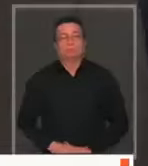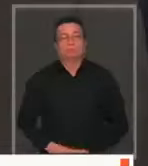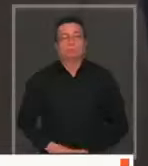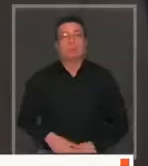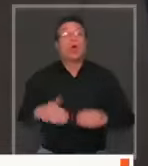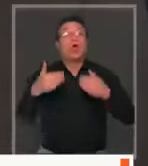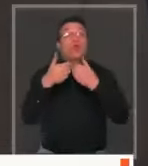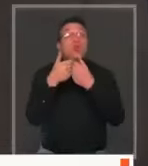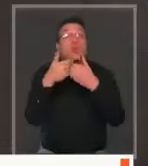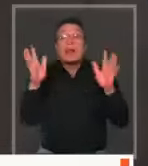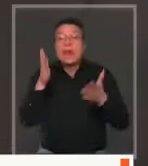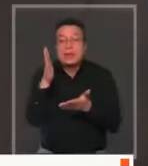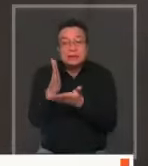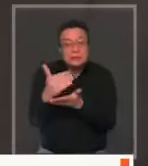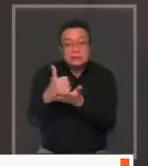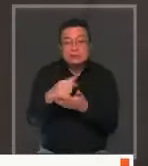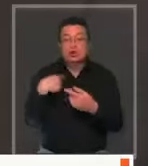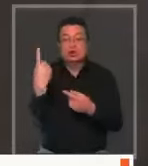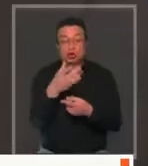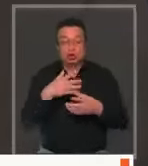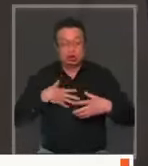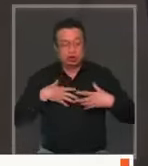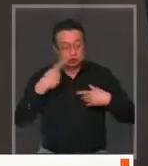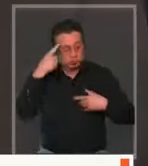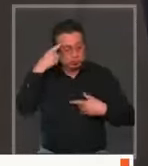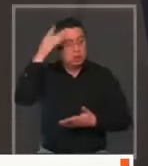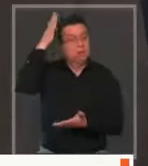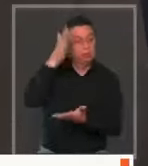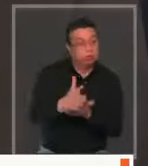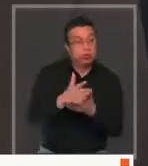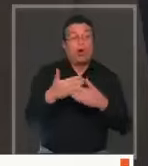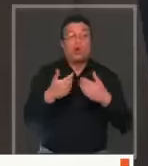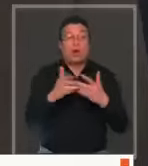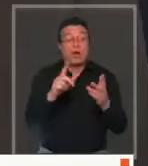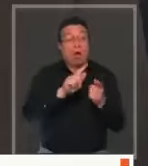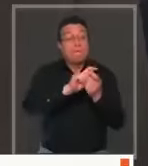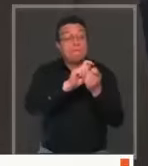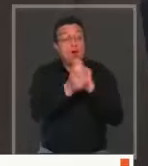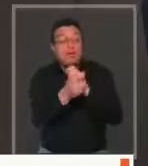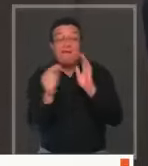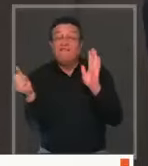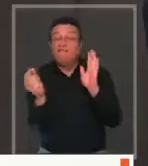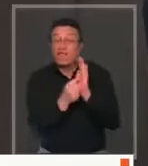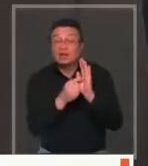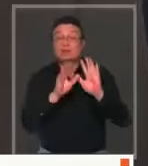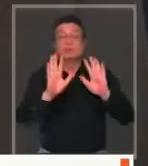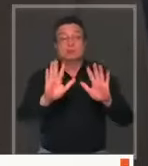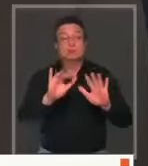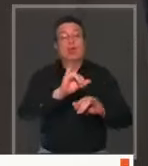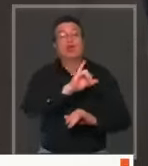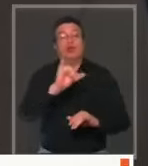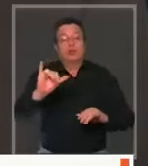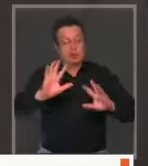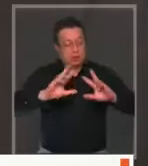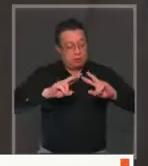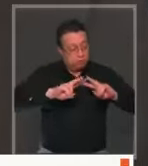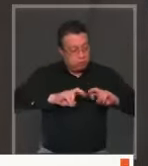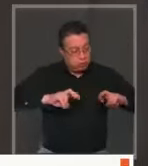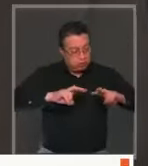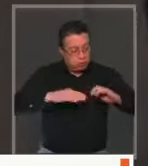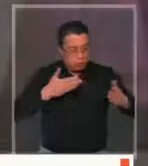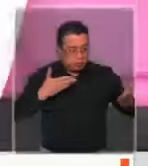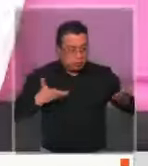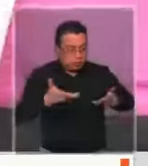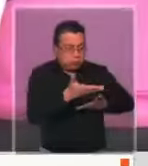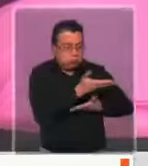Cualquier medida que nosotros tomemos respecto a modificar aún esa fecha es algo que obviamente vamos a analizar de manera